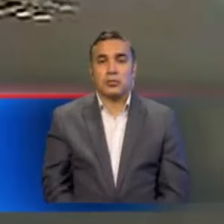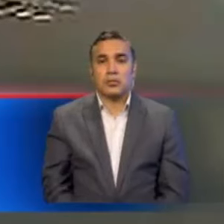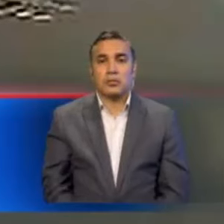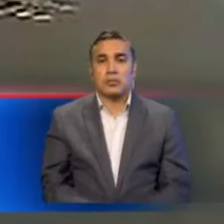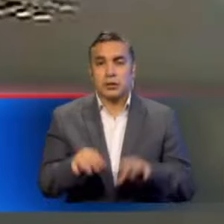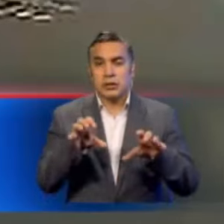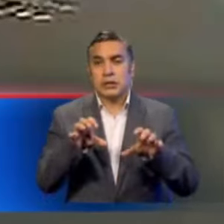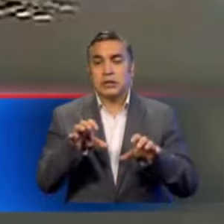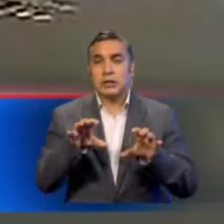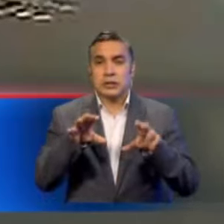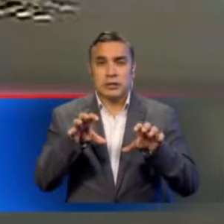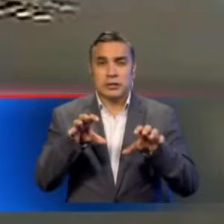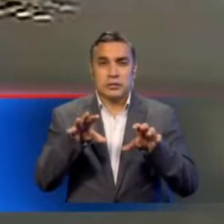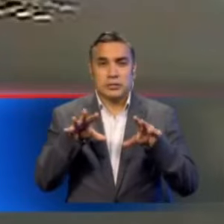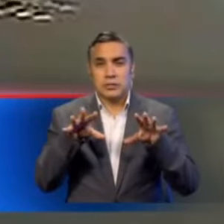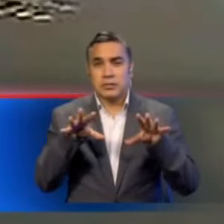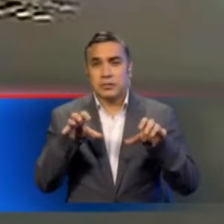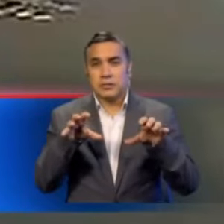cargado, sería.